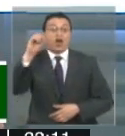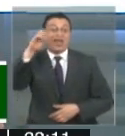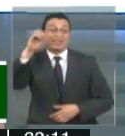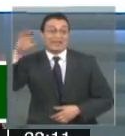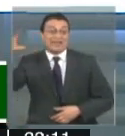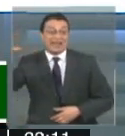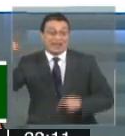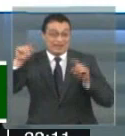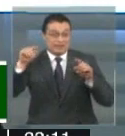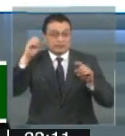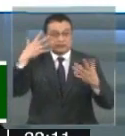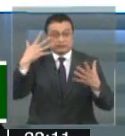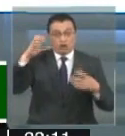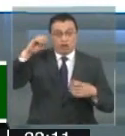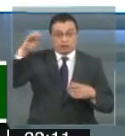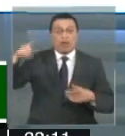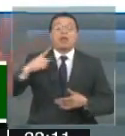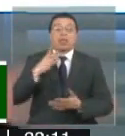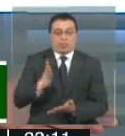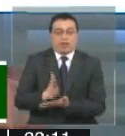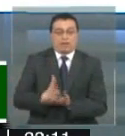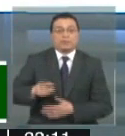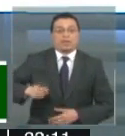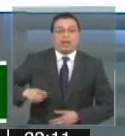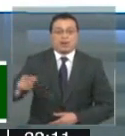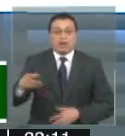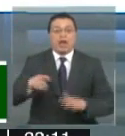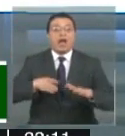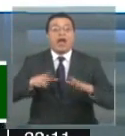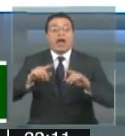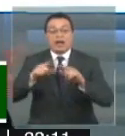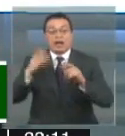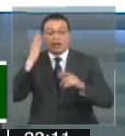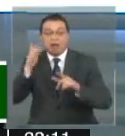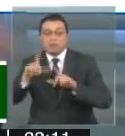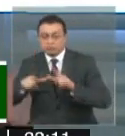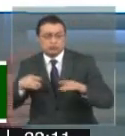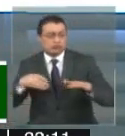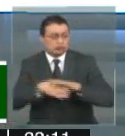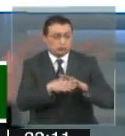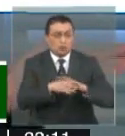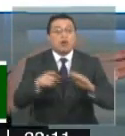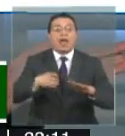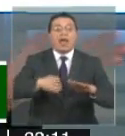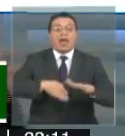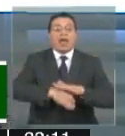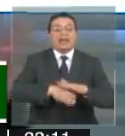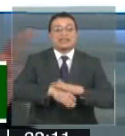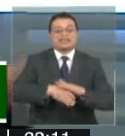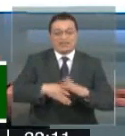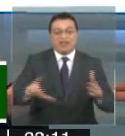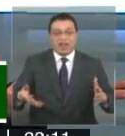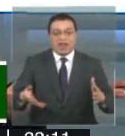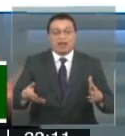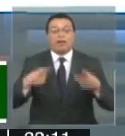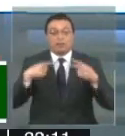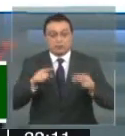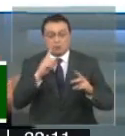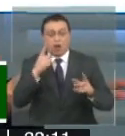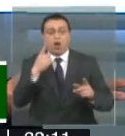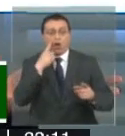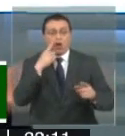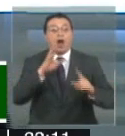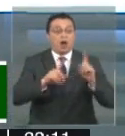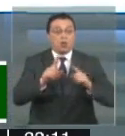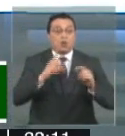también se hace exigible tener habitaciones accesibles, pero todavía nos queda muchísimo. En hoteles que de gran reconocimiento todavía